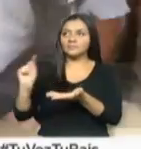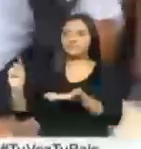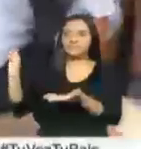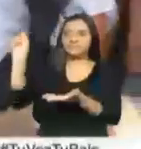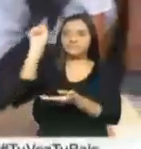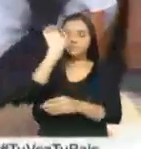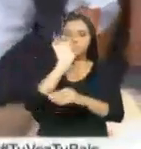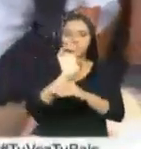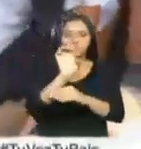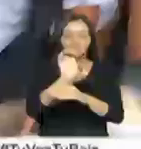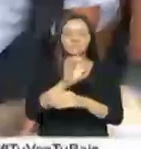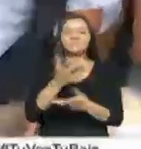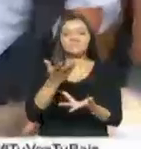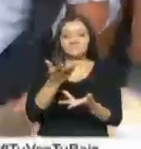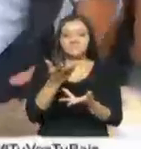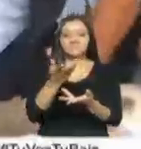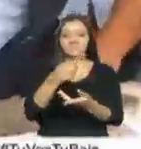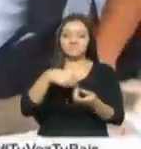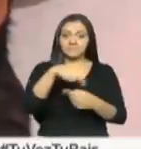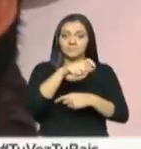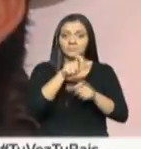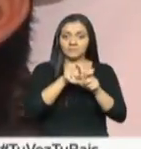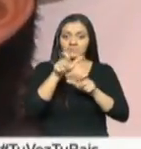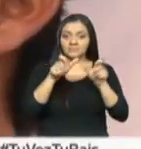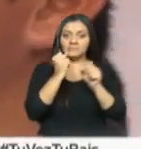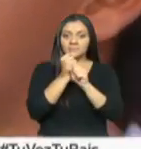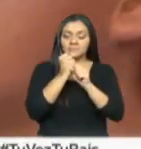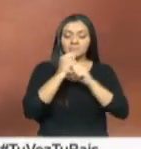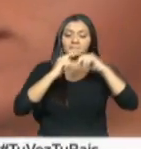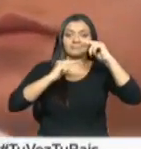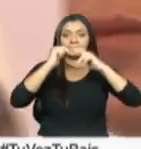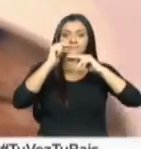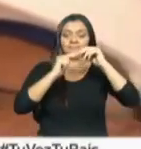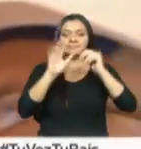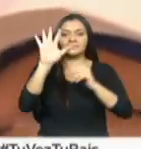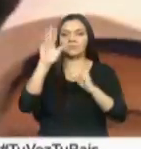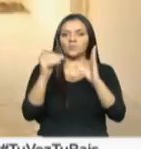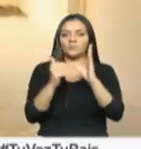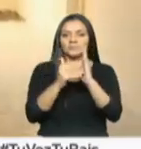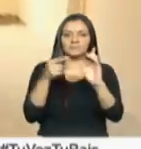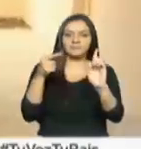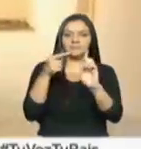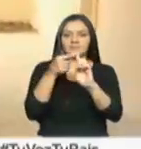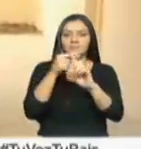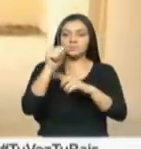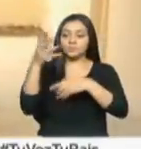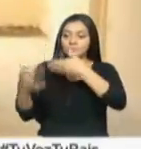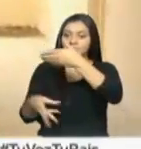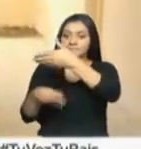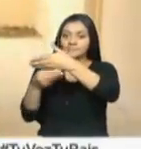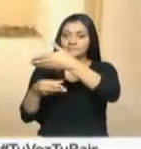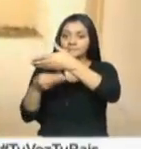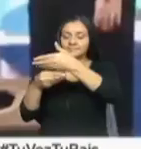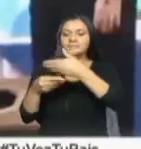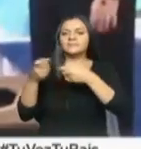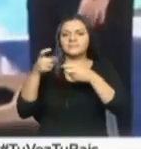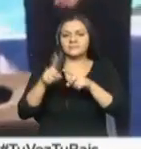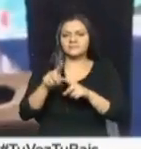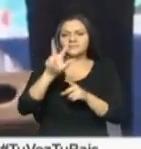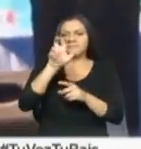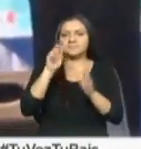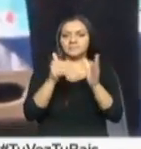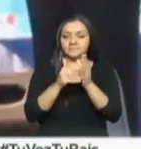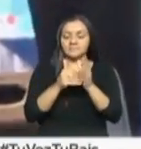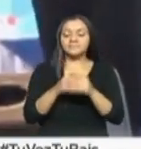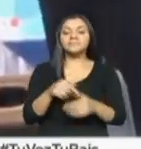de 5,000 empleos directos y 12,300 indirectos. El vicepresidente de la República, Jorge Glass, quien participó